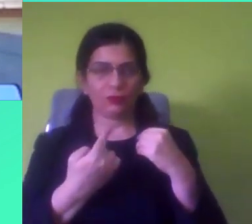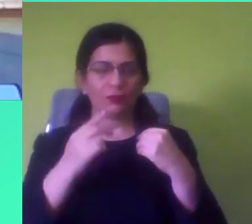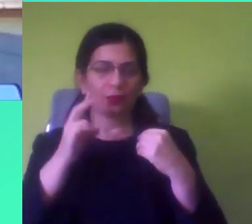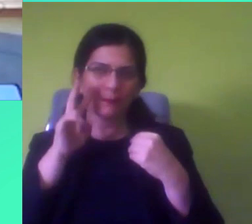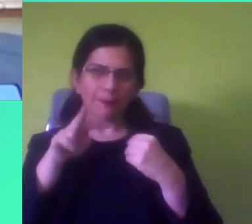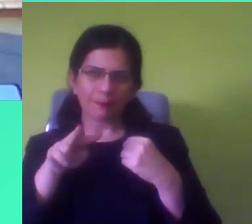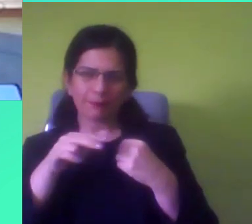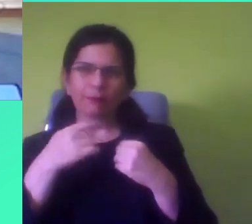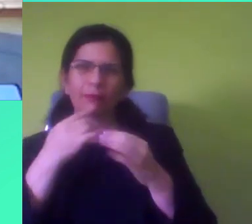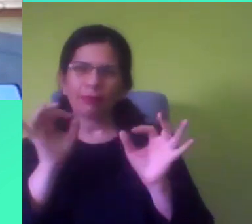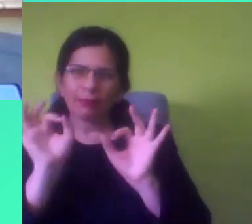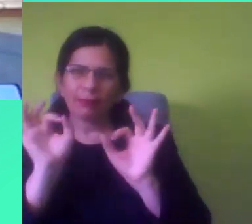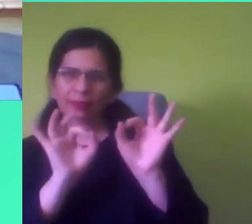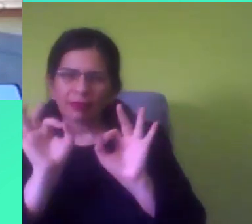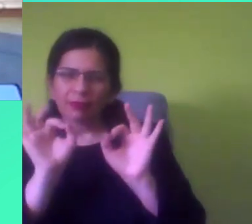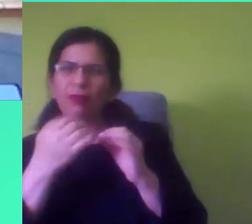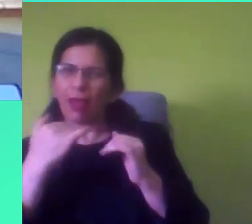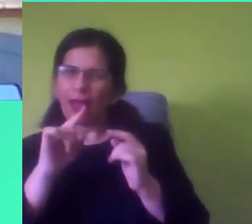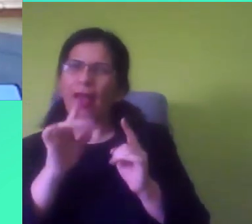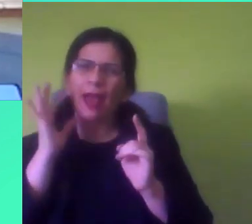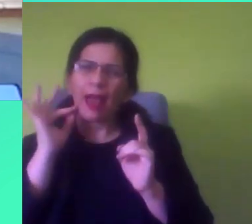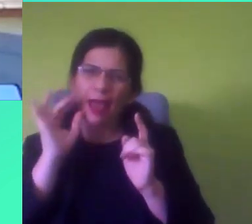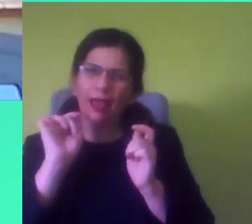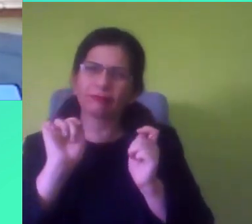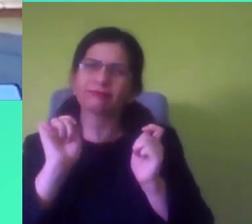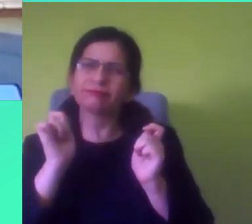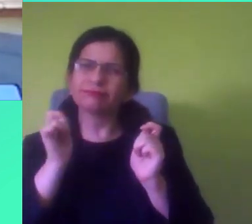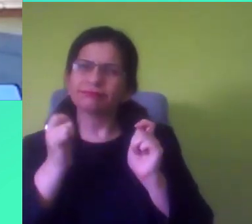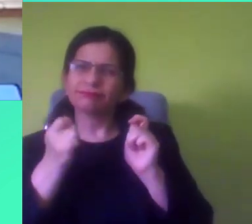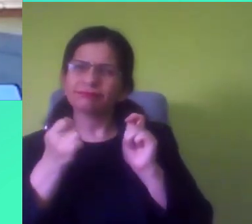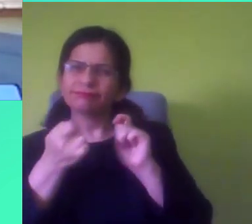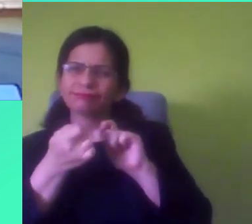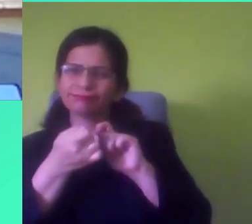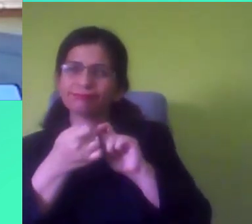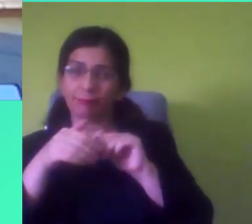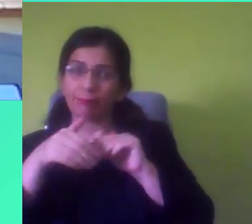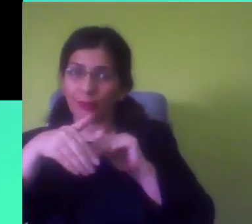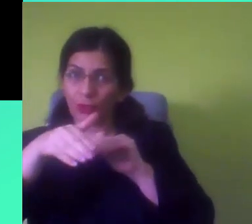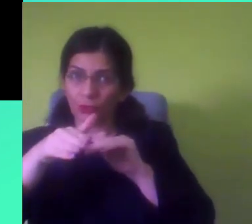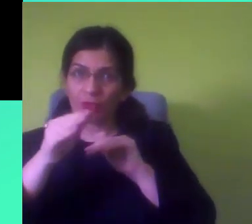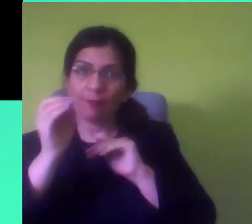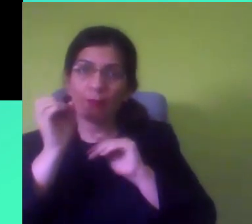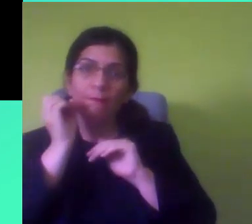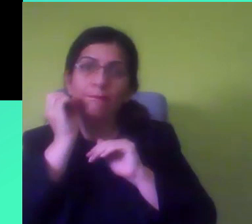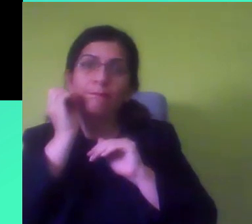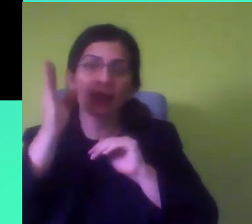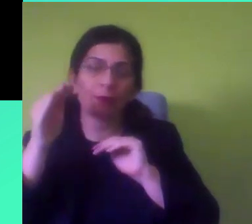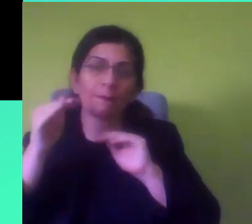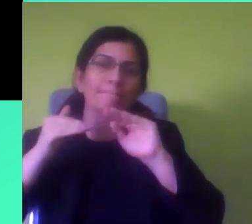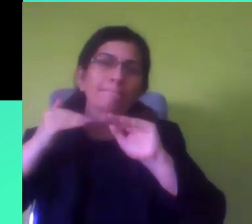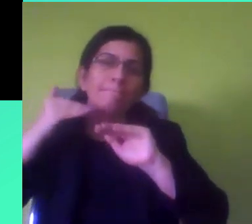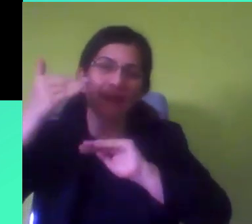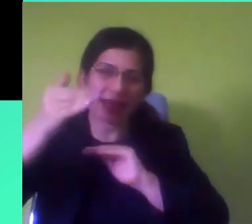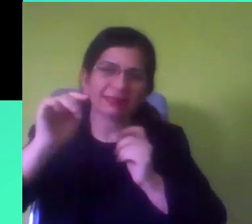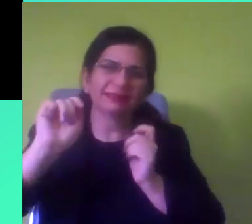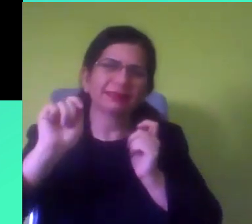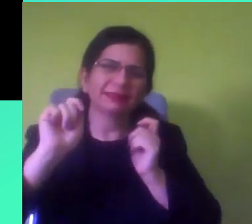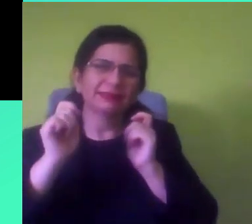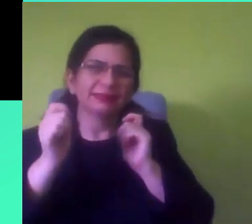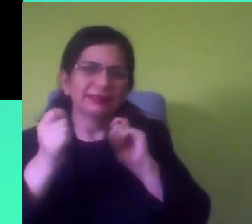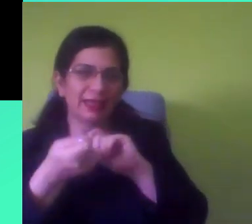ya vemos un cambio, pero sobre todo se proyecta un cambio aún mayor. Como por ejemplo aquí abajo en lo que es